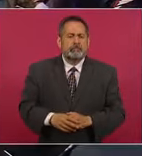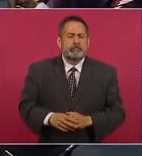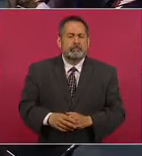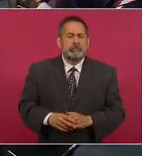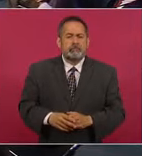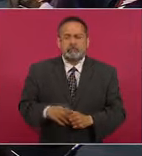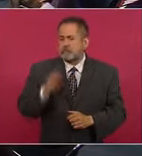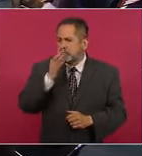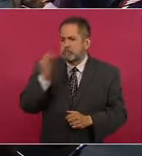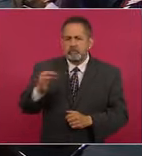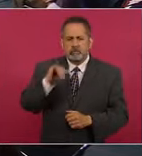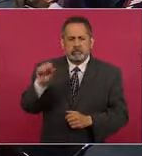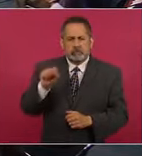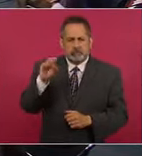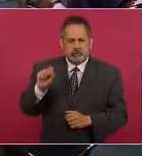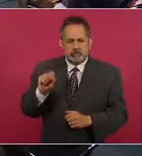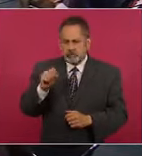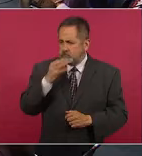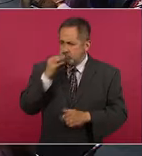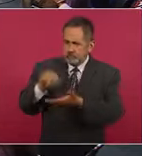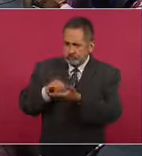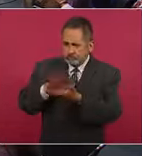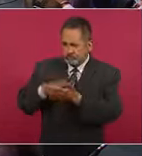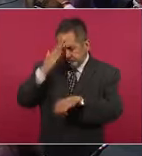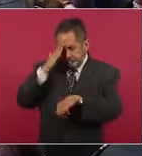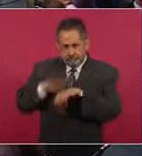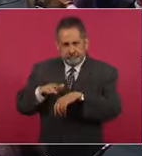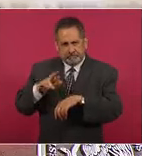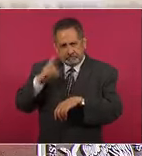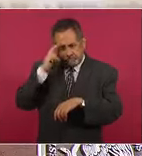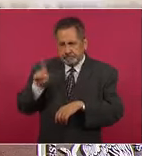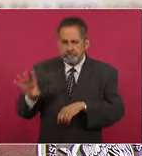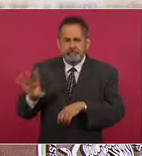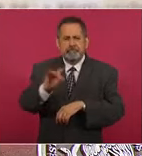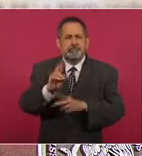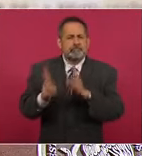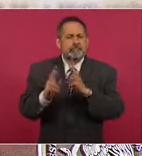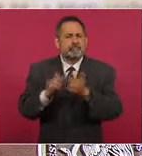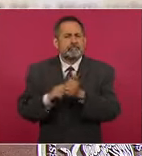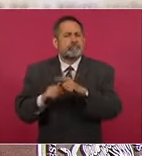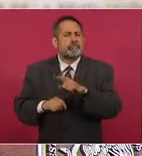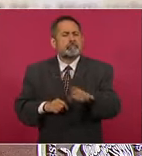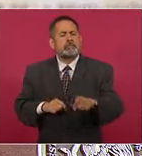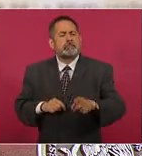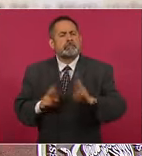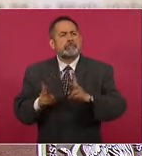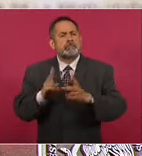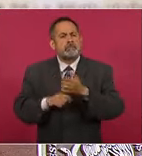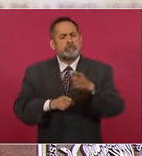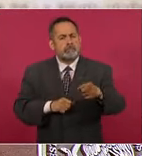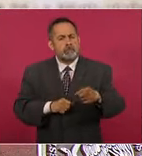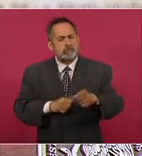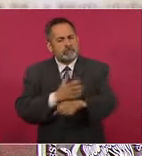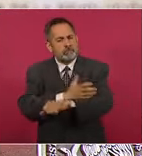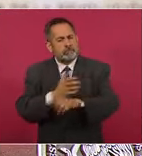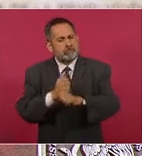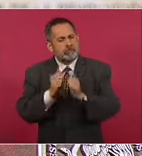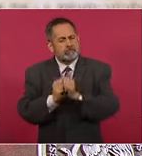vamos a decir a Jesús, nada más para que se hable con los compañeros